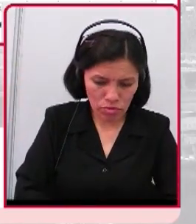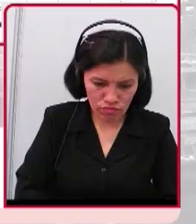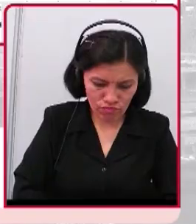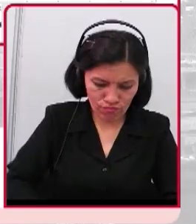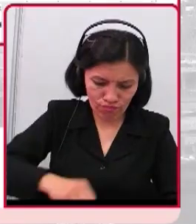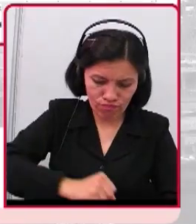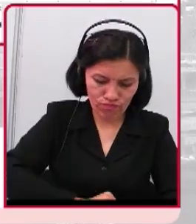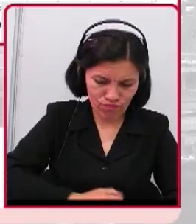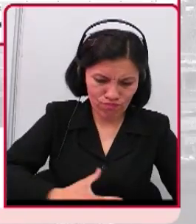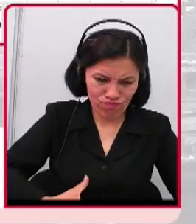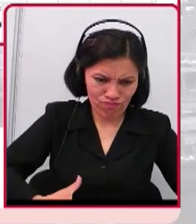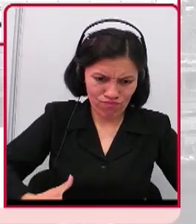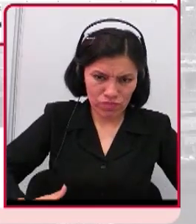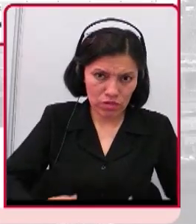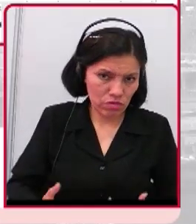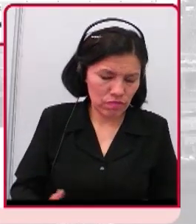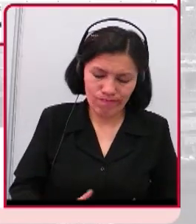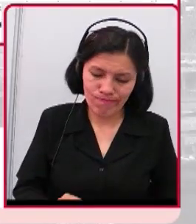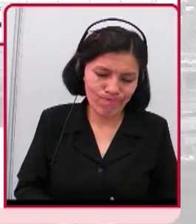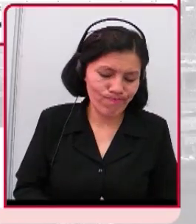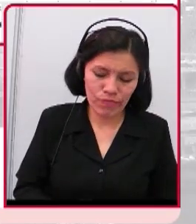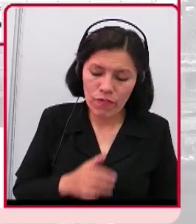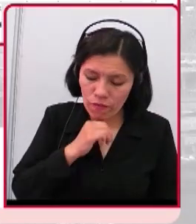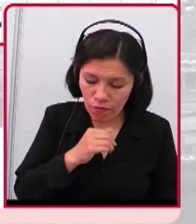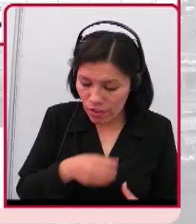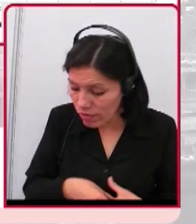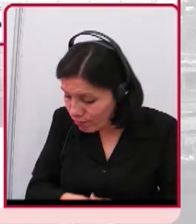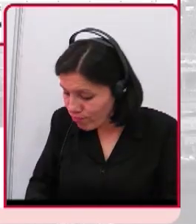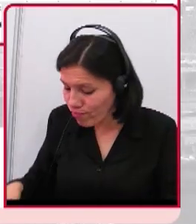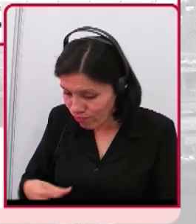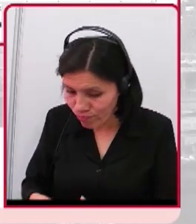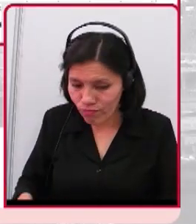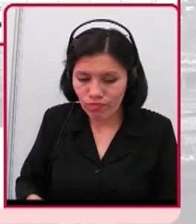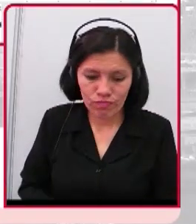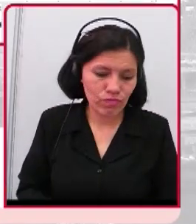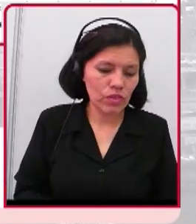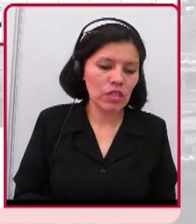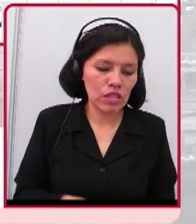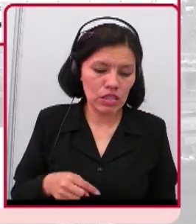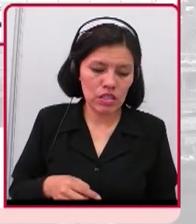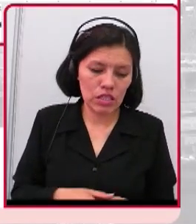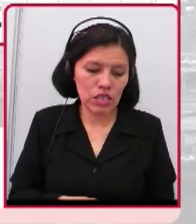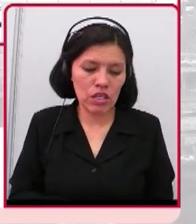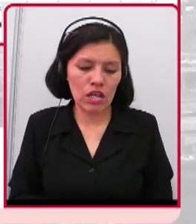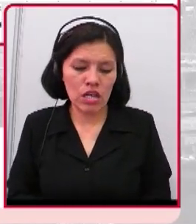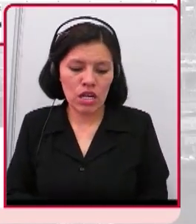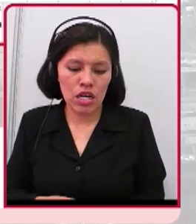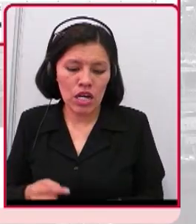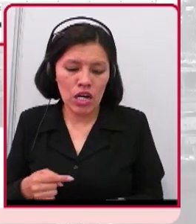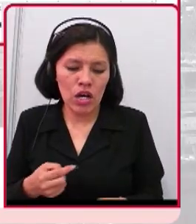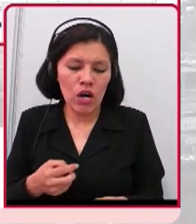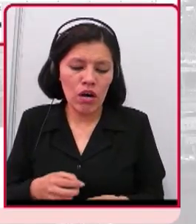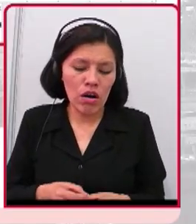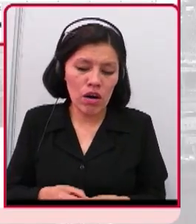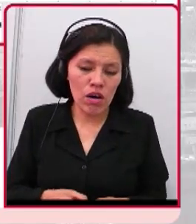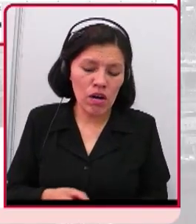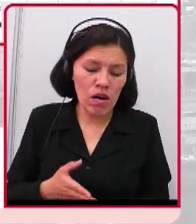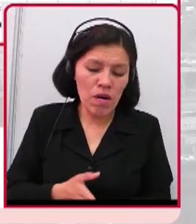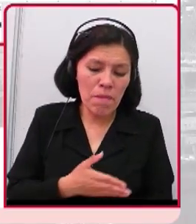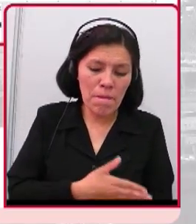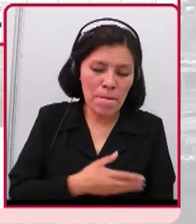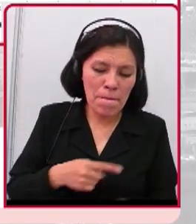especialmente las arcillas, en el caso de las clays y caolinita, también era un valor considerable siempre en la etapa